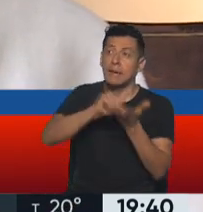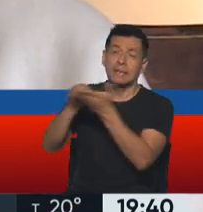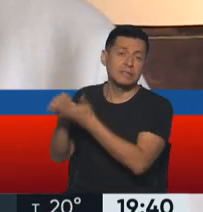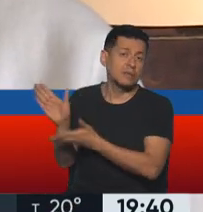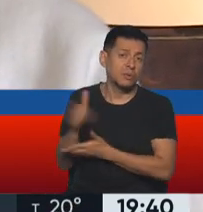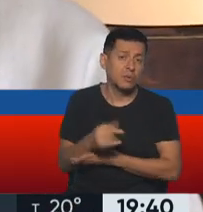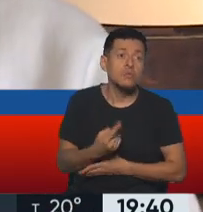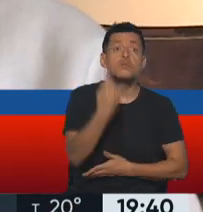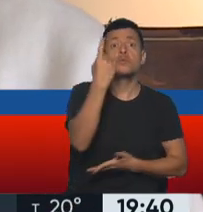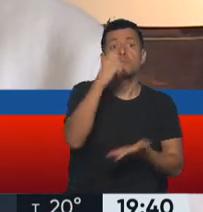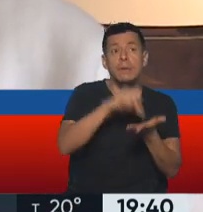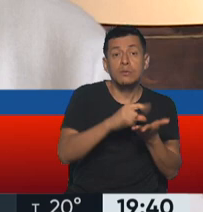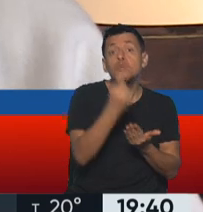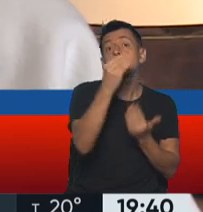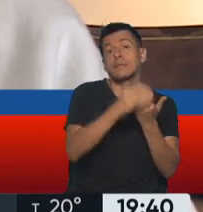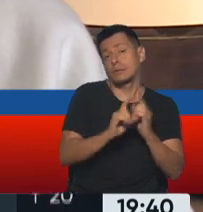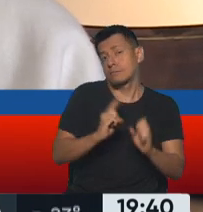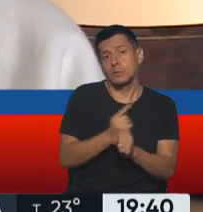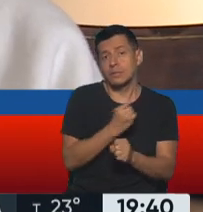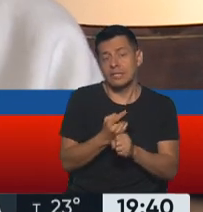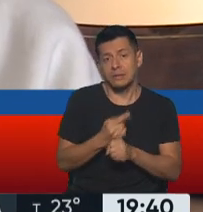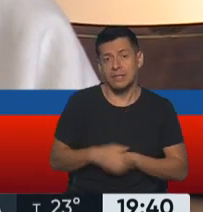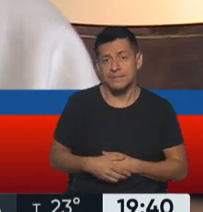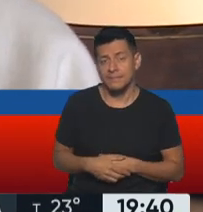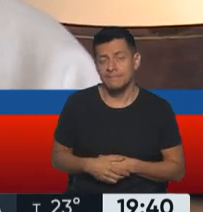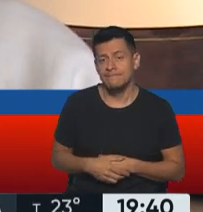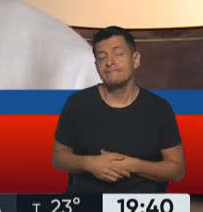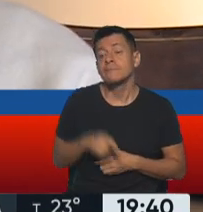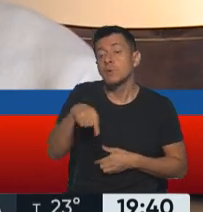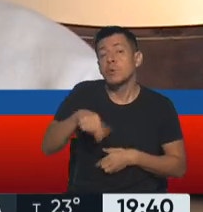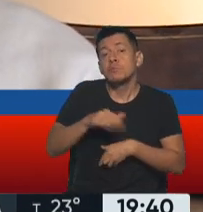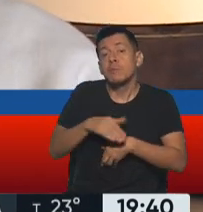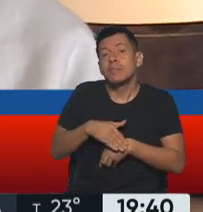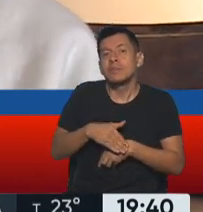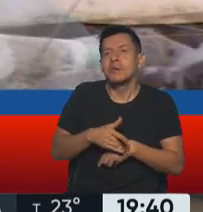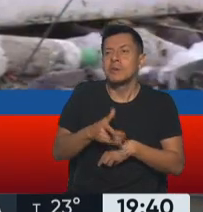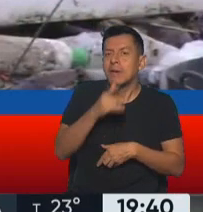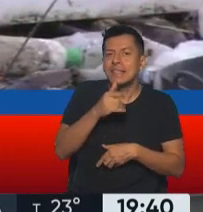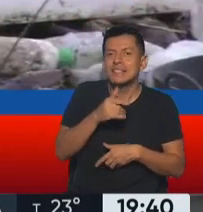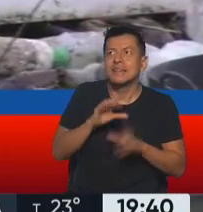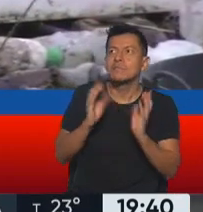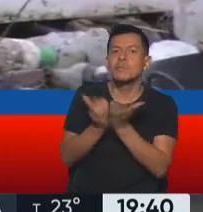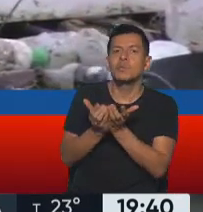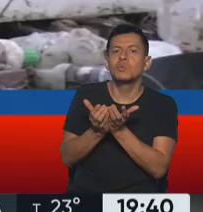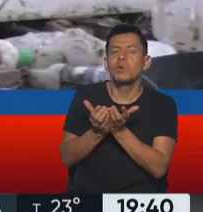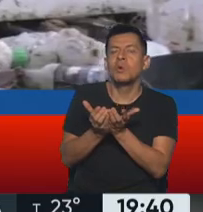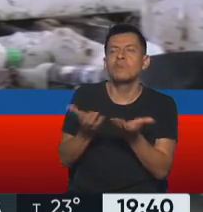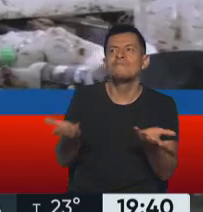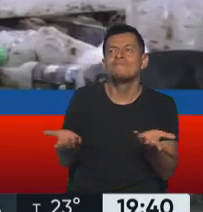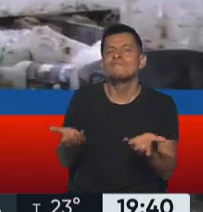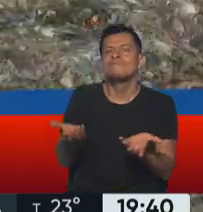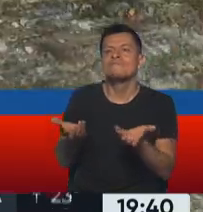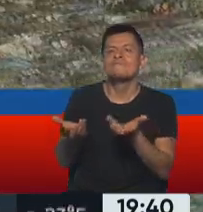abordar desde un solo ministerio ni tampoco desde un solo país en un momento que parece que la cooperación internacional es particularmente